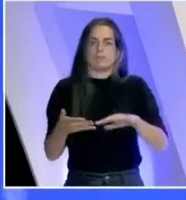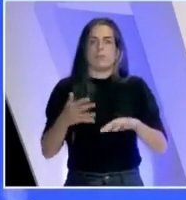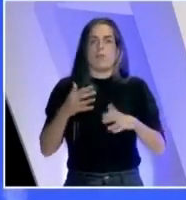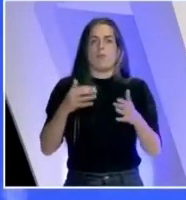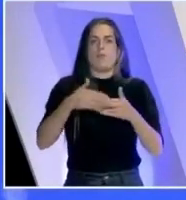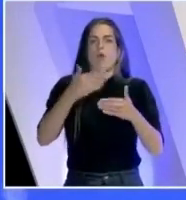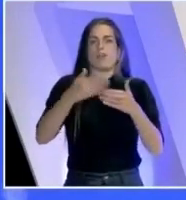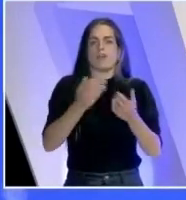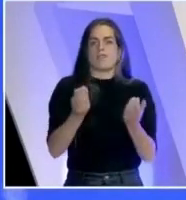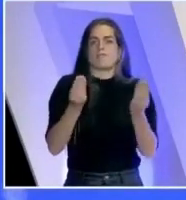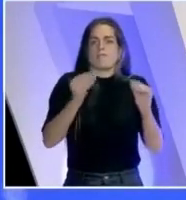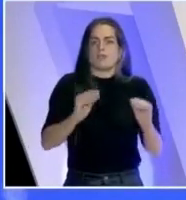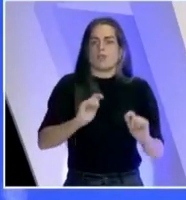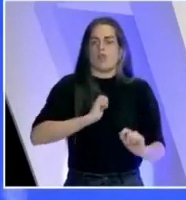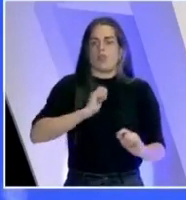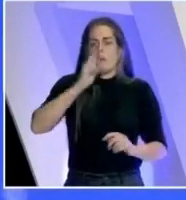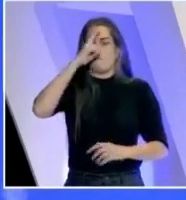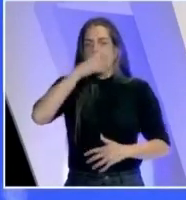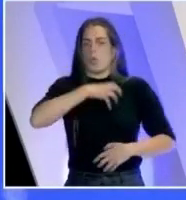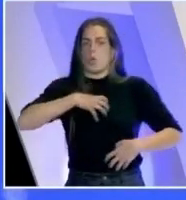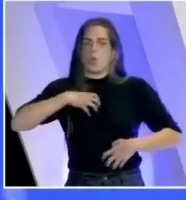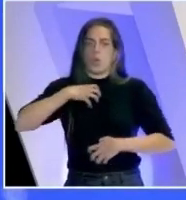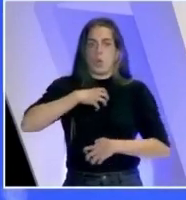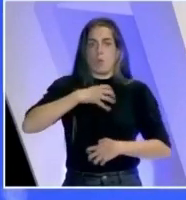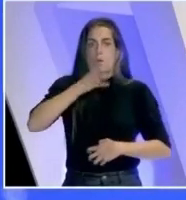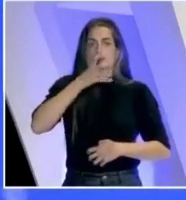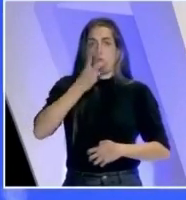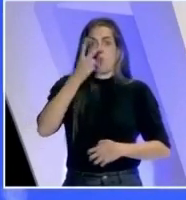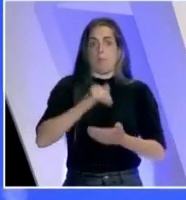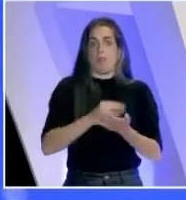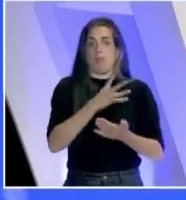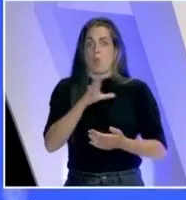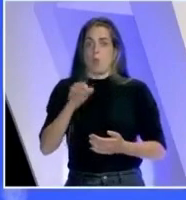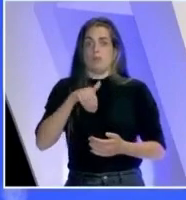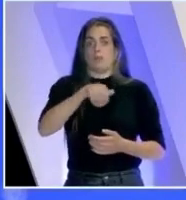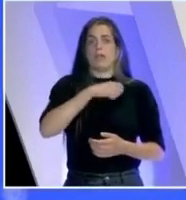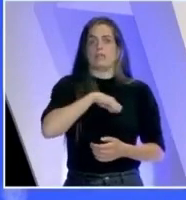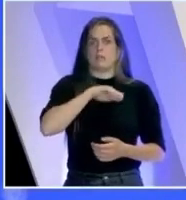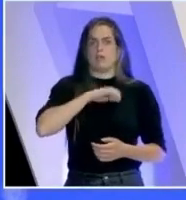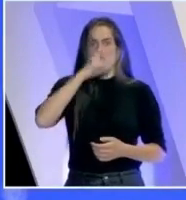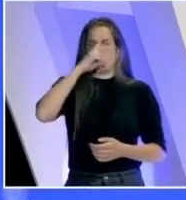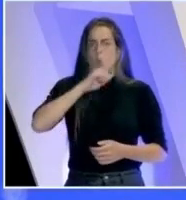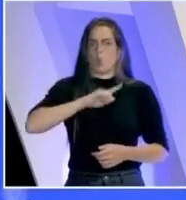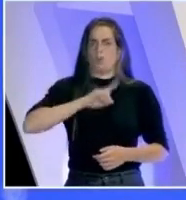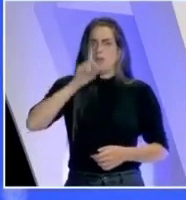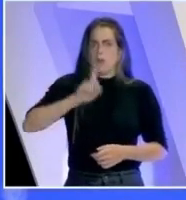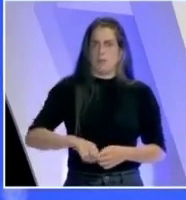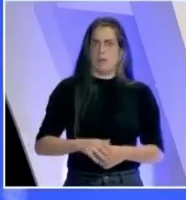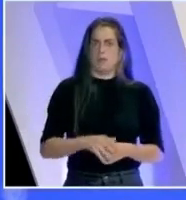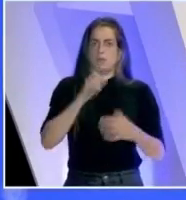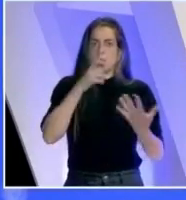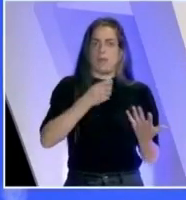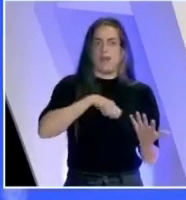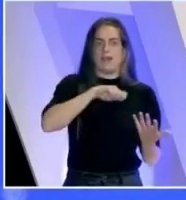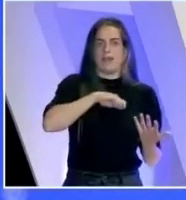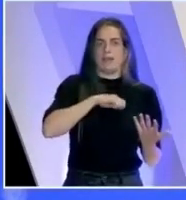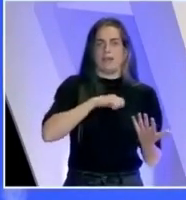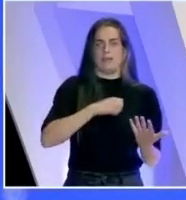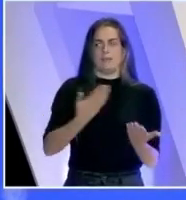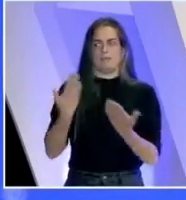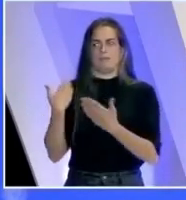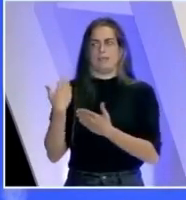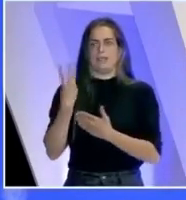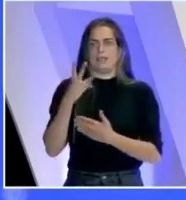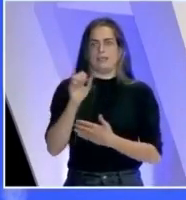ello nos preocupa y nos ocupa la España de 2050. La España de hoy es distinta, sin duda alguna, a la España de hace